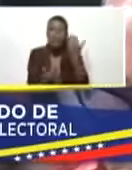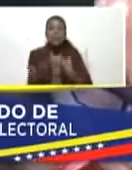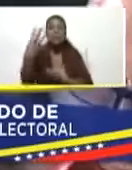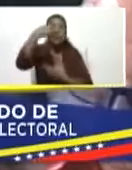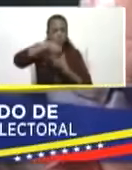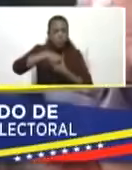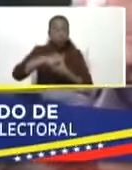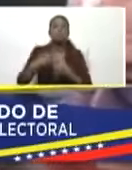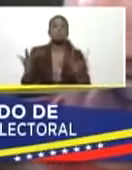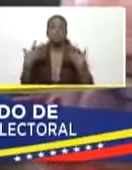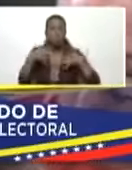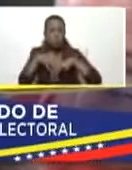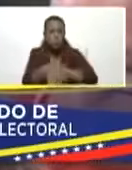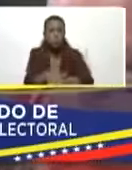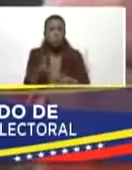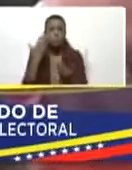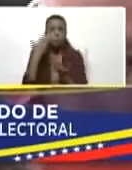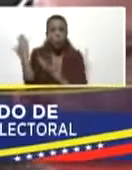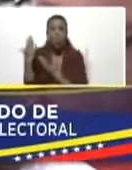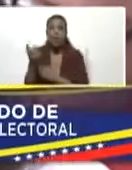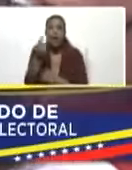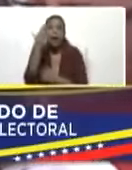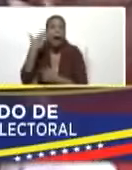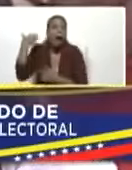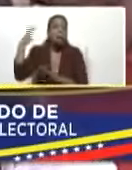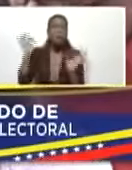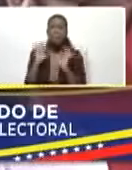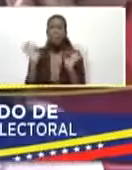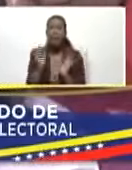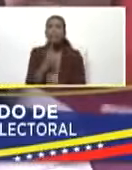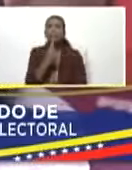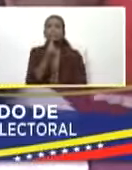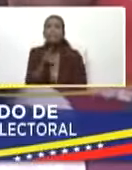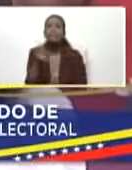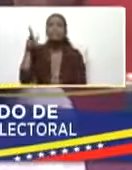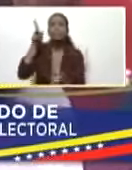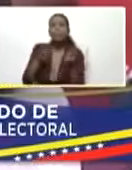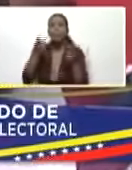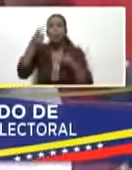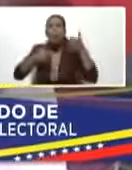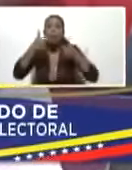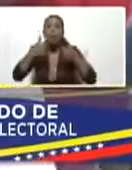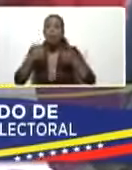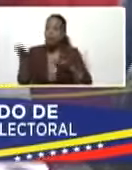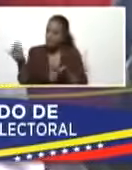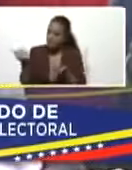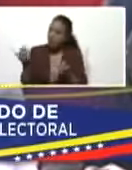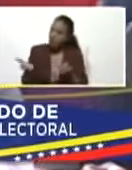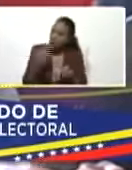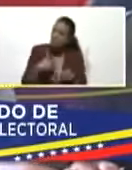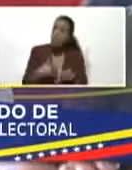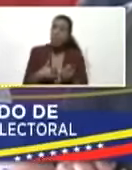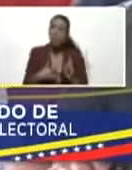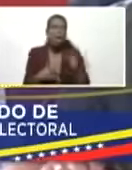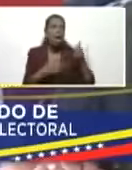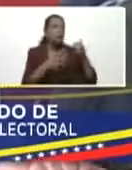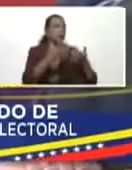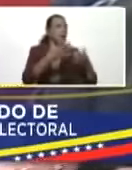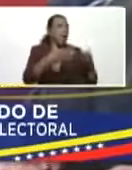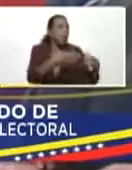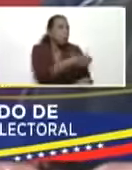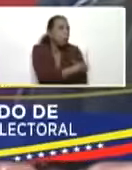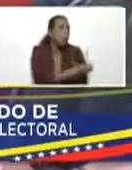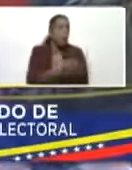incluidos los que, bueno, jamás y nunca han manifestado una posición política. Tenemos que ir a la búsqueda de ellos, porque es muy